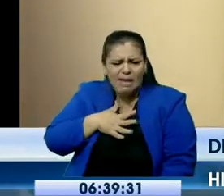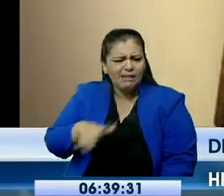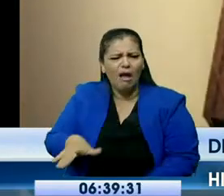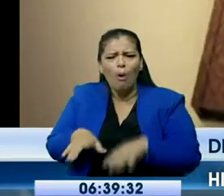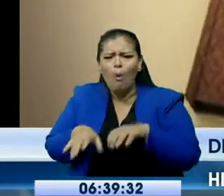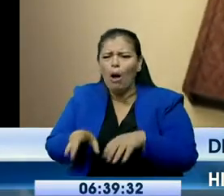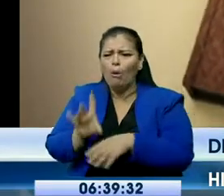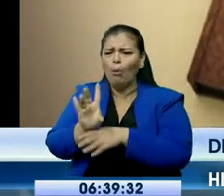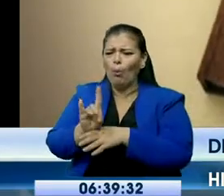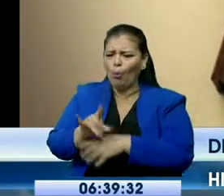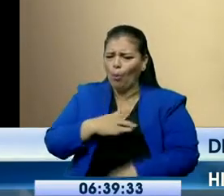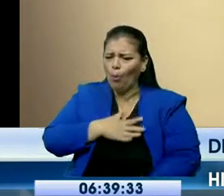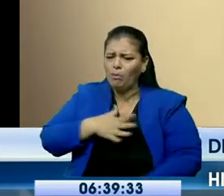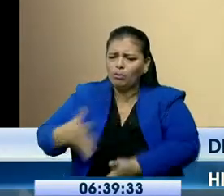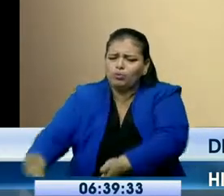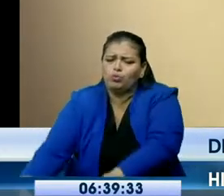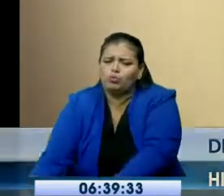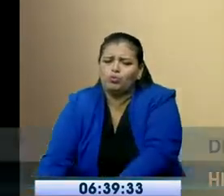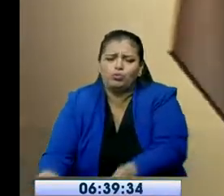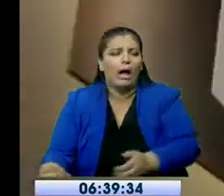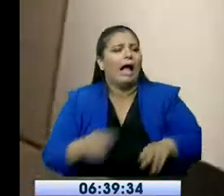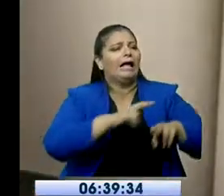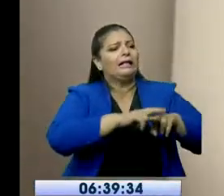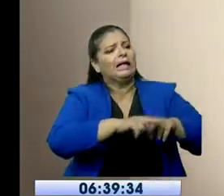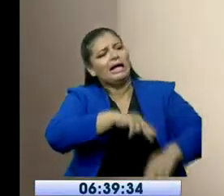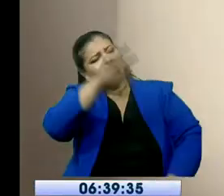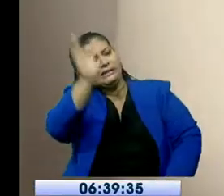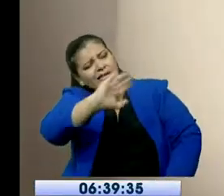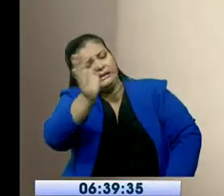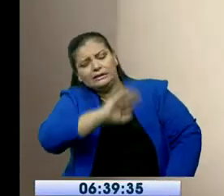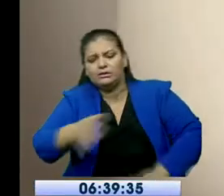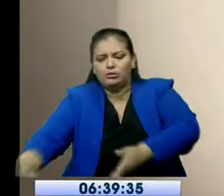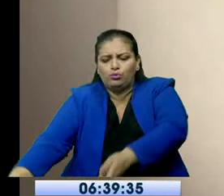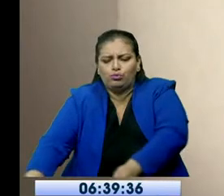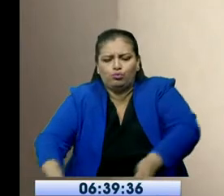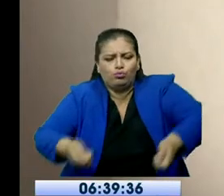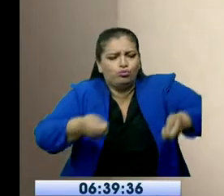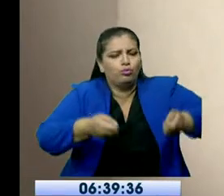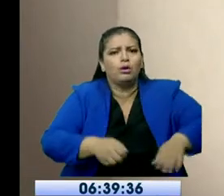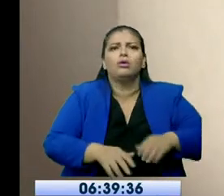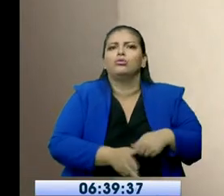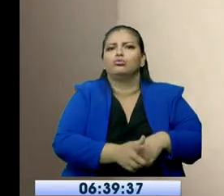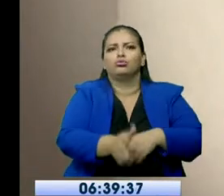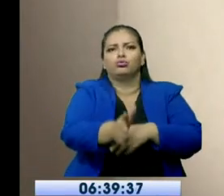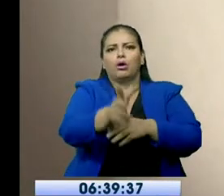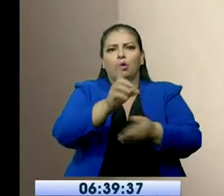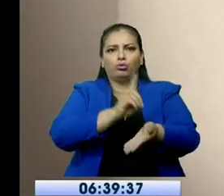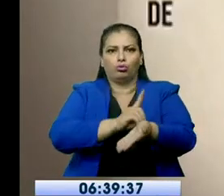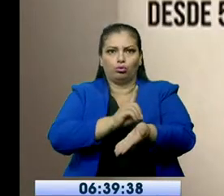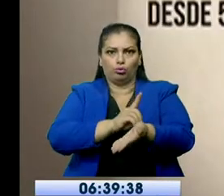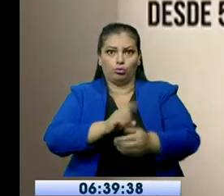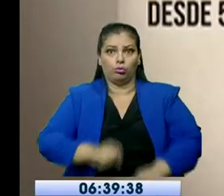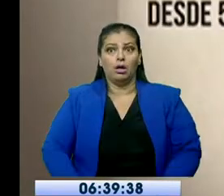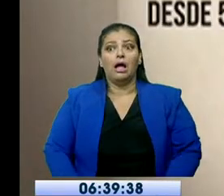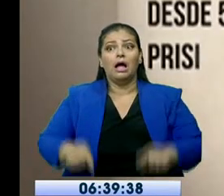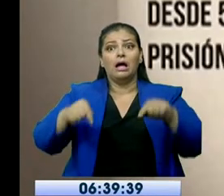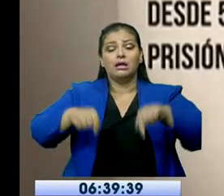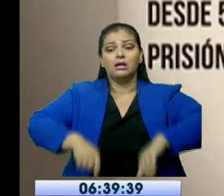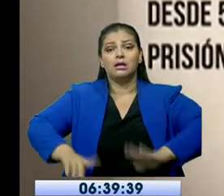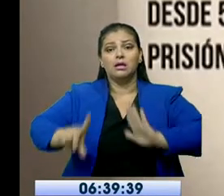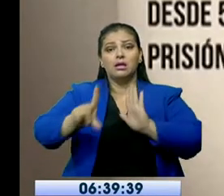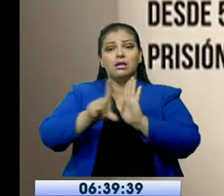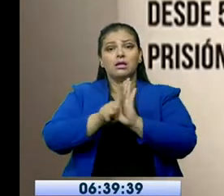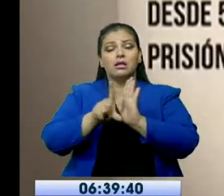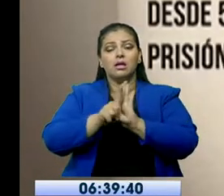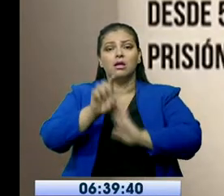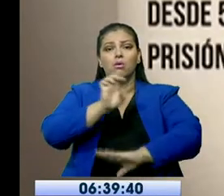se sanciona de acuerdo al COIP, con penas que van desde 50 horas de trabajo comunitario hasta prisión por 30 días. Como ejemplo,